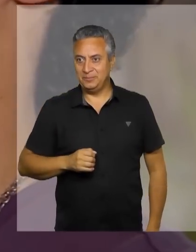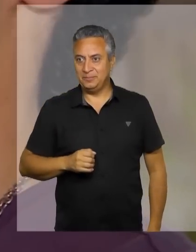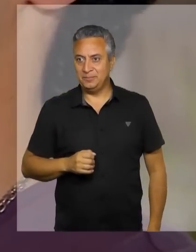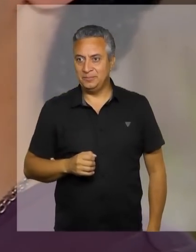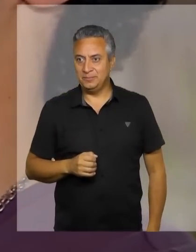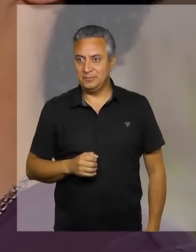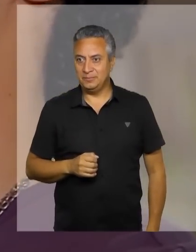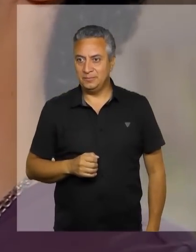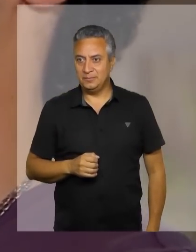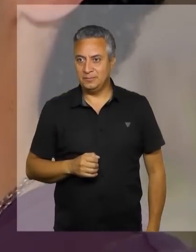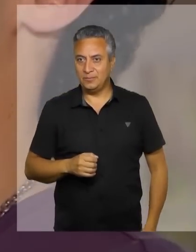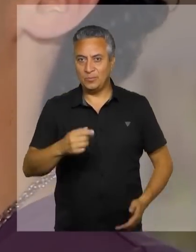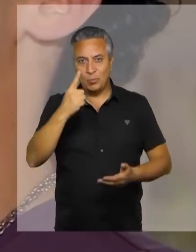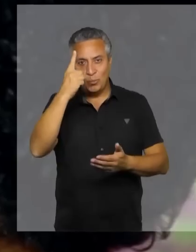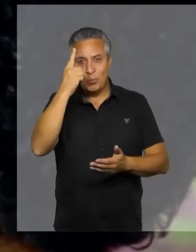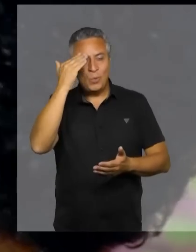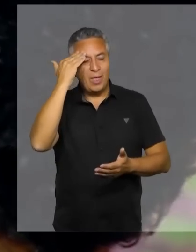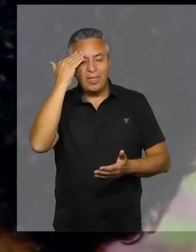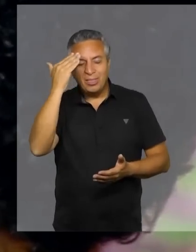Oh, un día increíble.